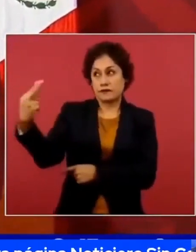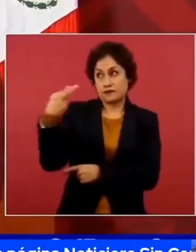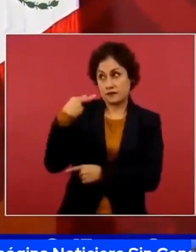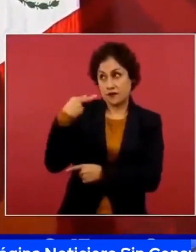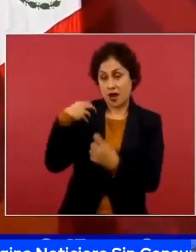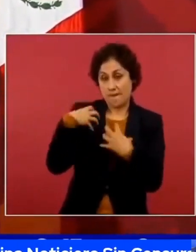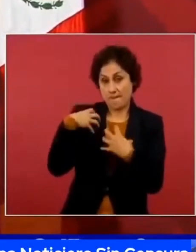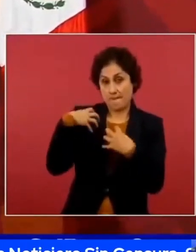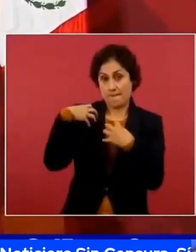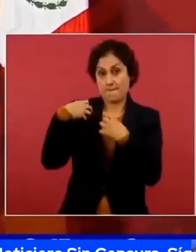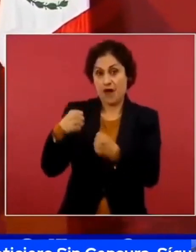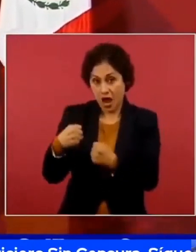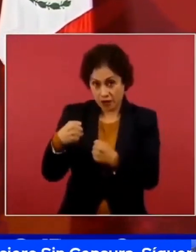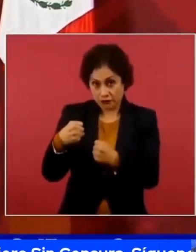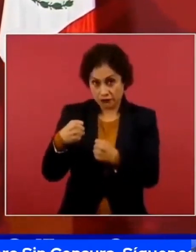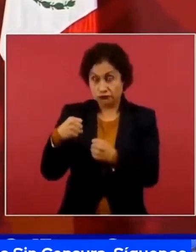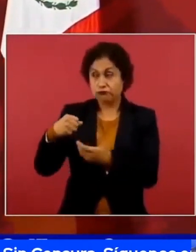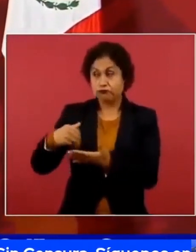conquista.